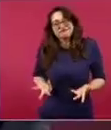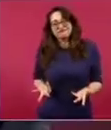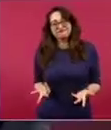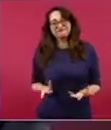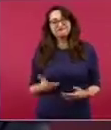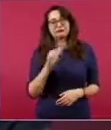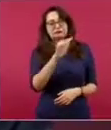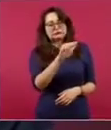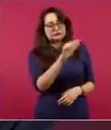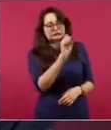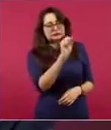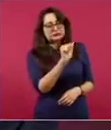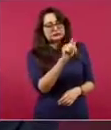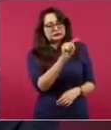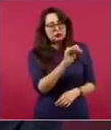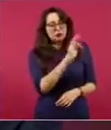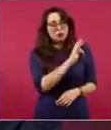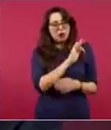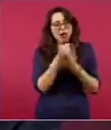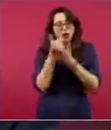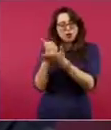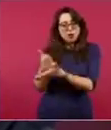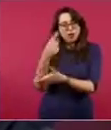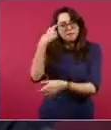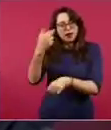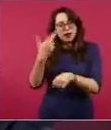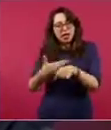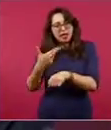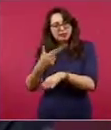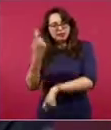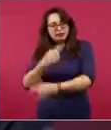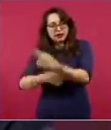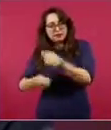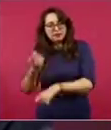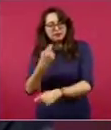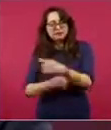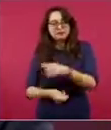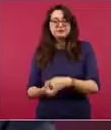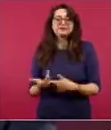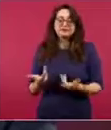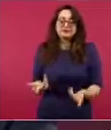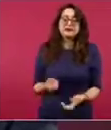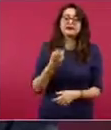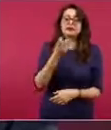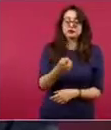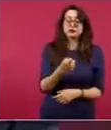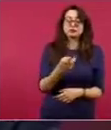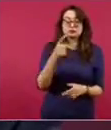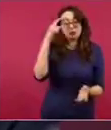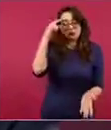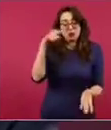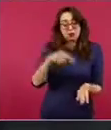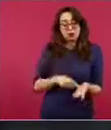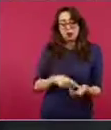proceso un poco más expedito. Pero está abierto, como les decía, debemos